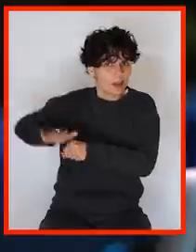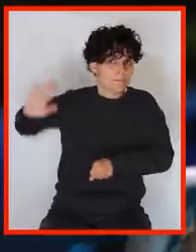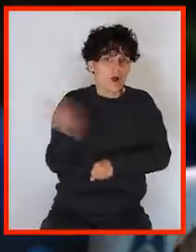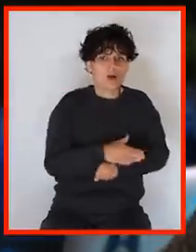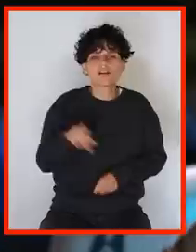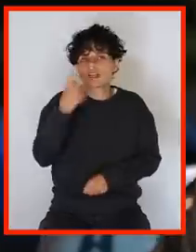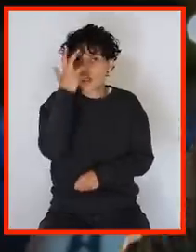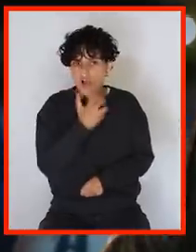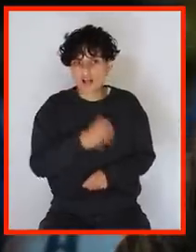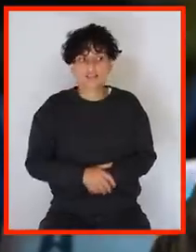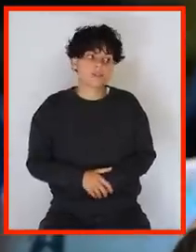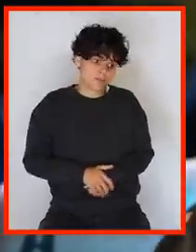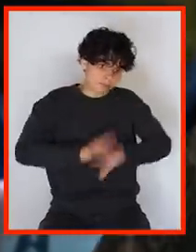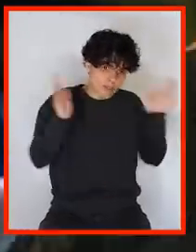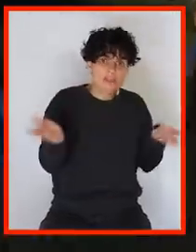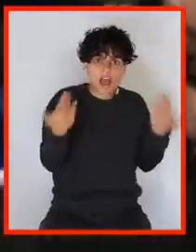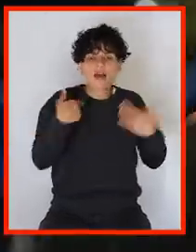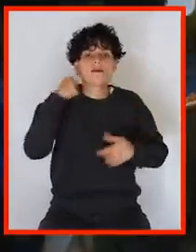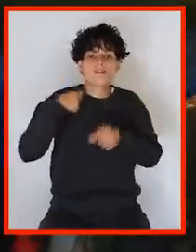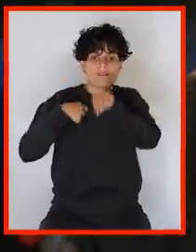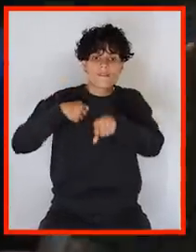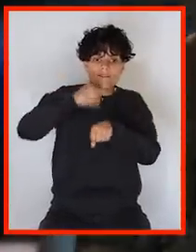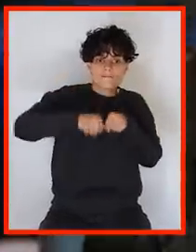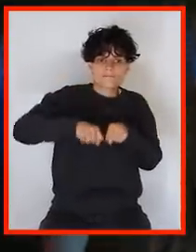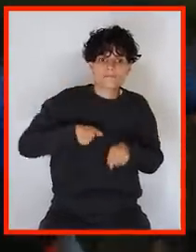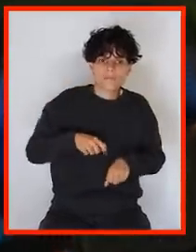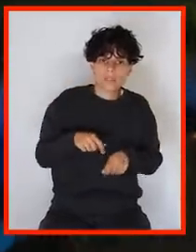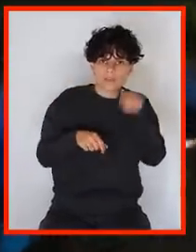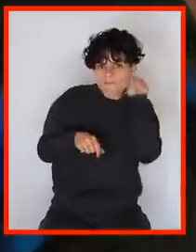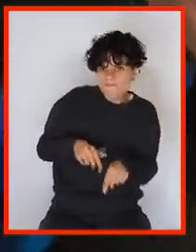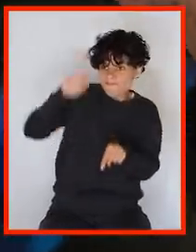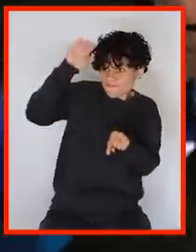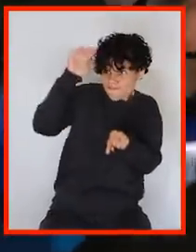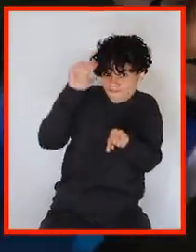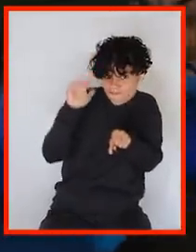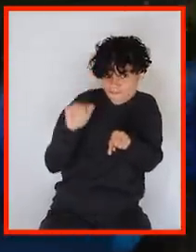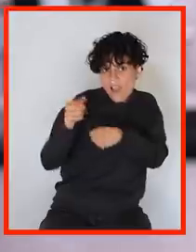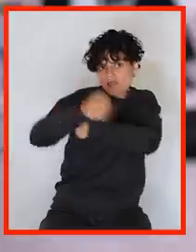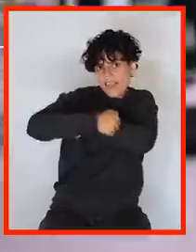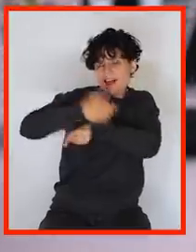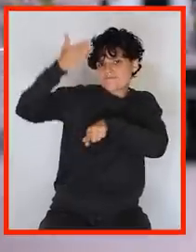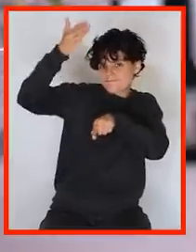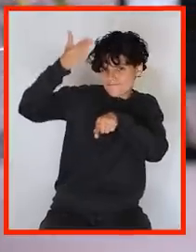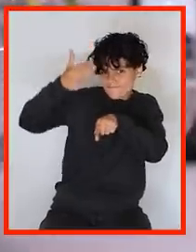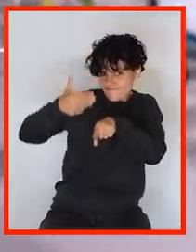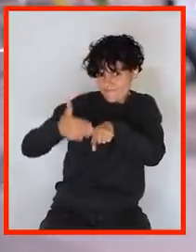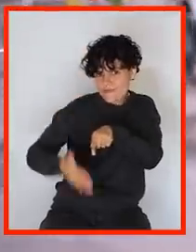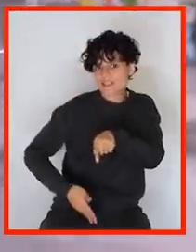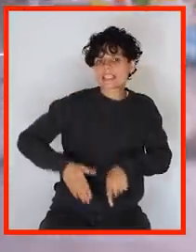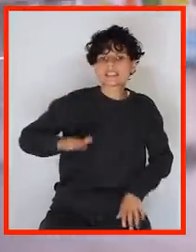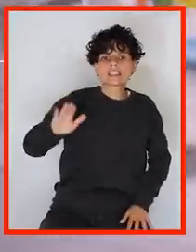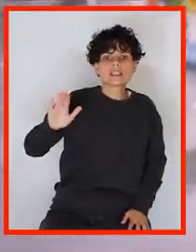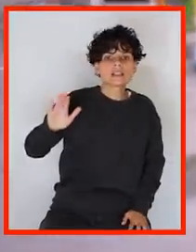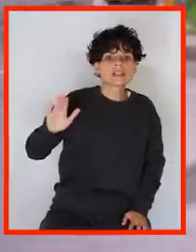bo. Y yo, así como en la bola del enojado: ¡Dale, bo, ponle un chachazo! Y bajo el vidrio, así. Y yo pensando